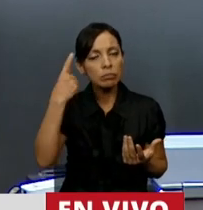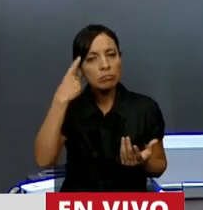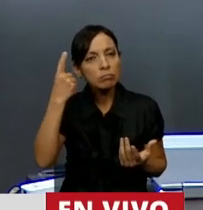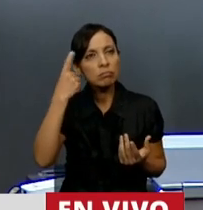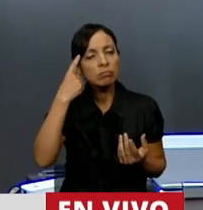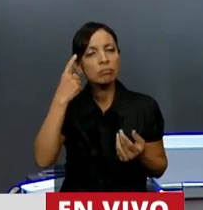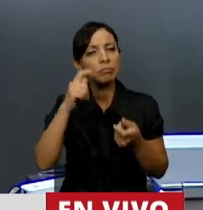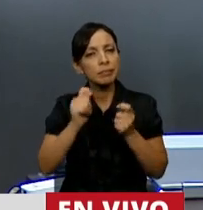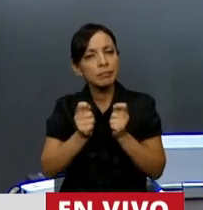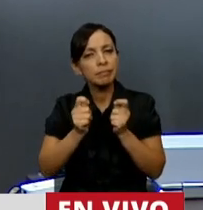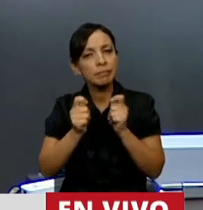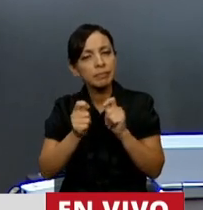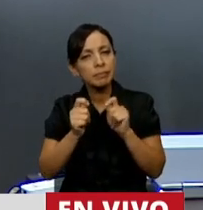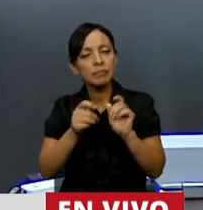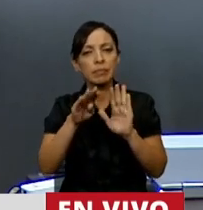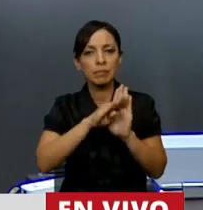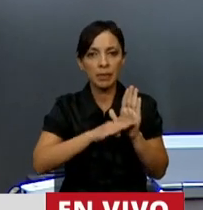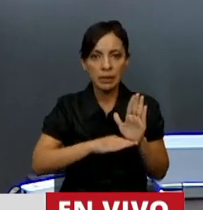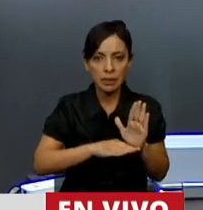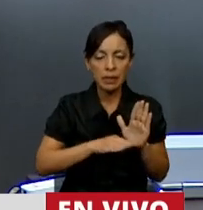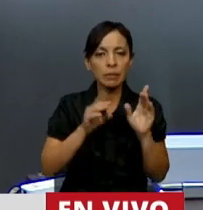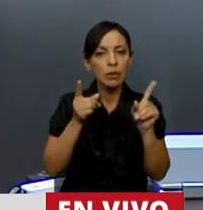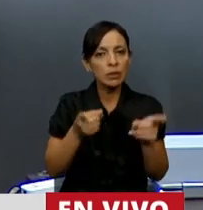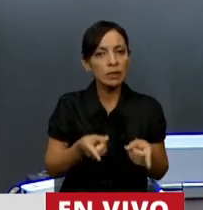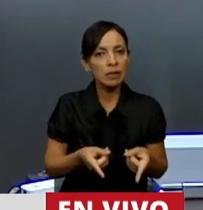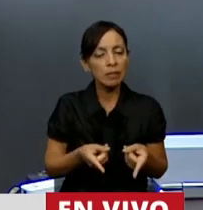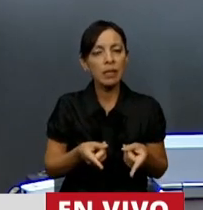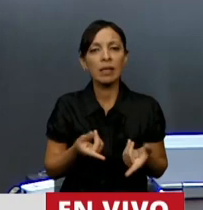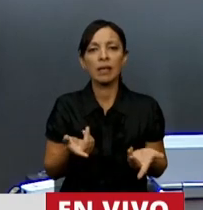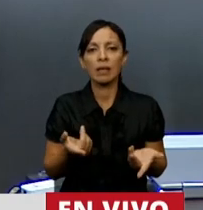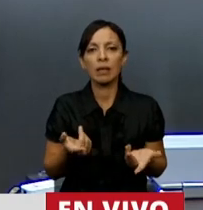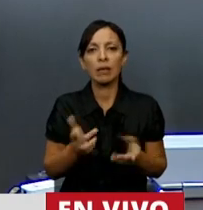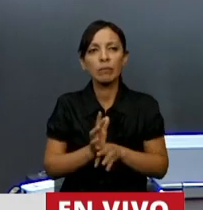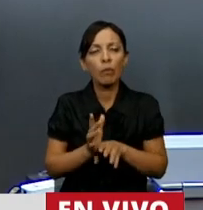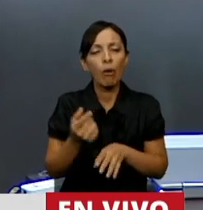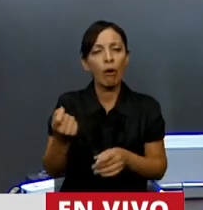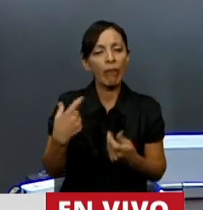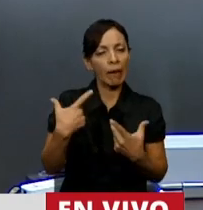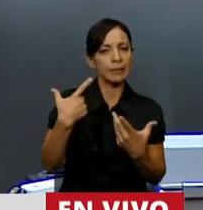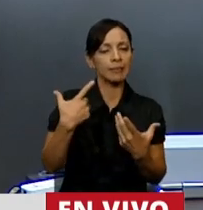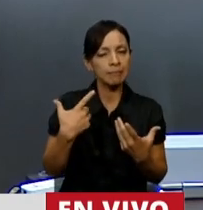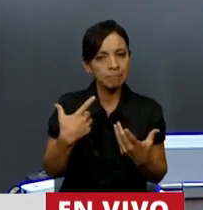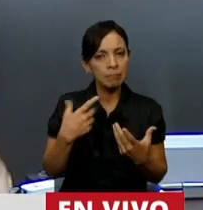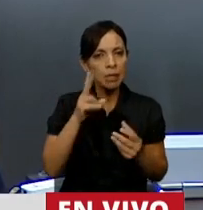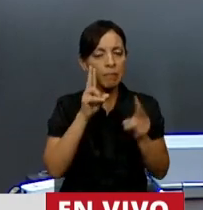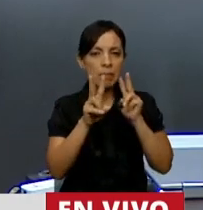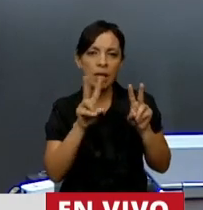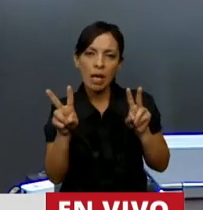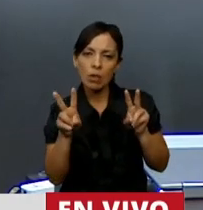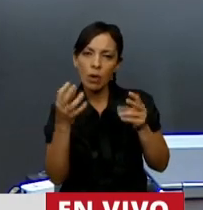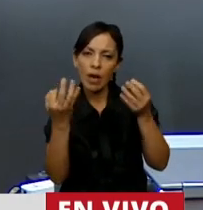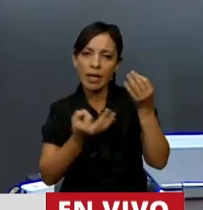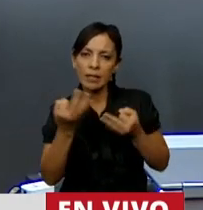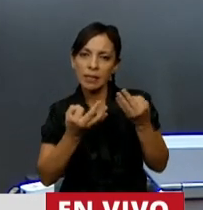ideas, principios y estar permanentemente escuchando y observando las miradas del otro,